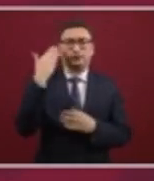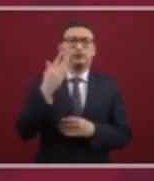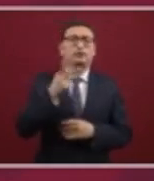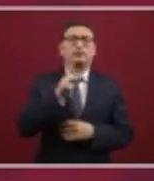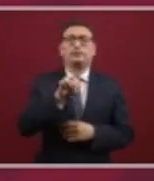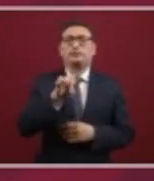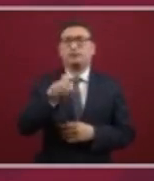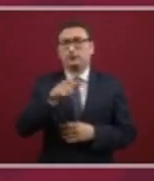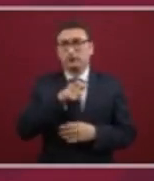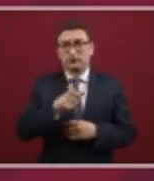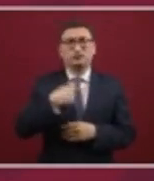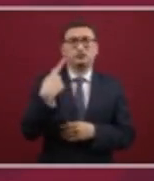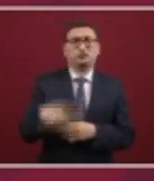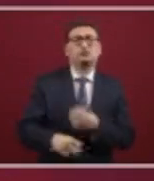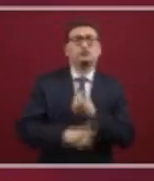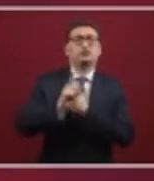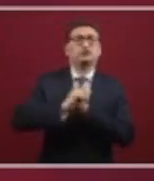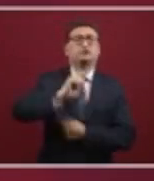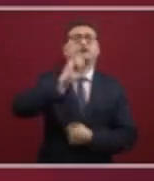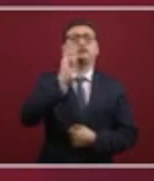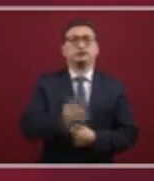era